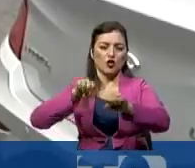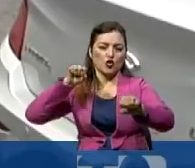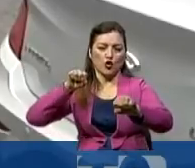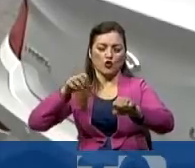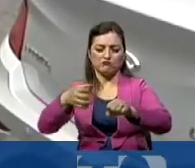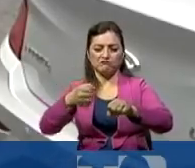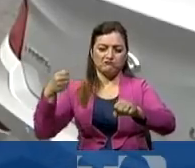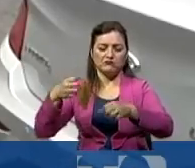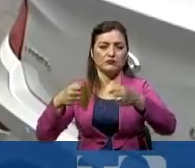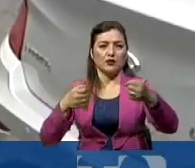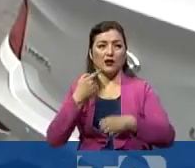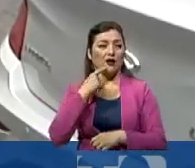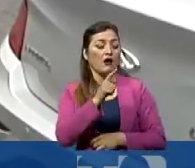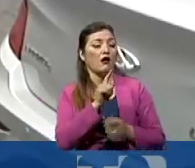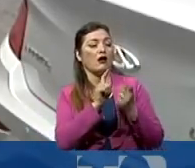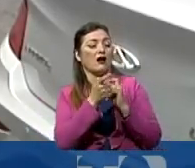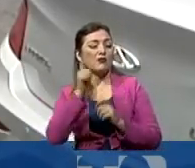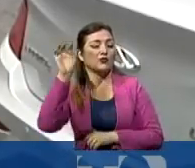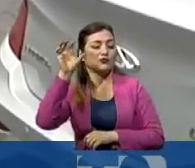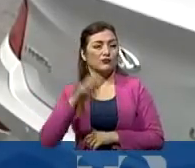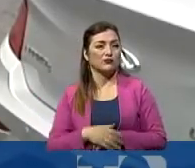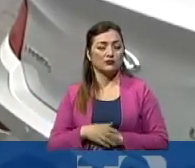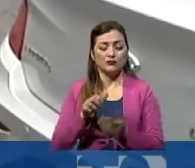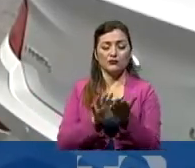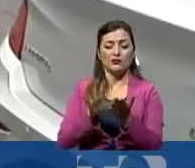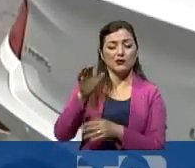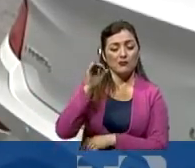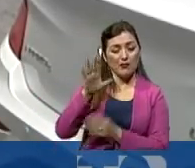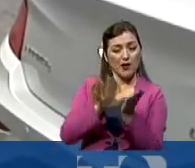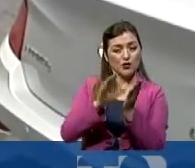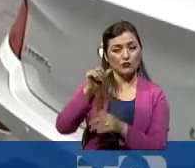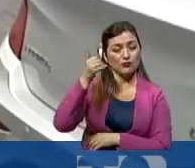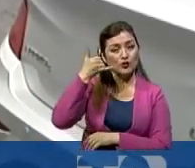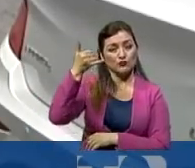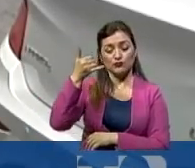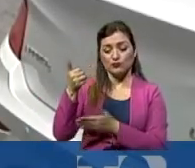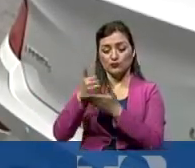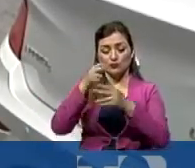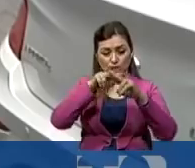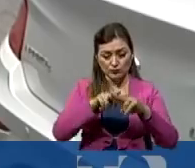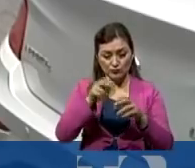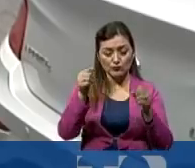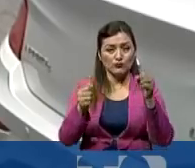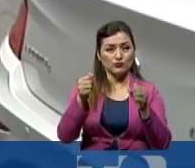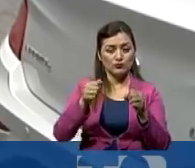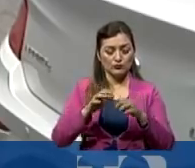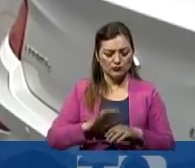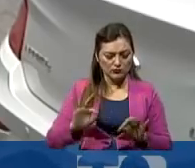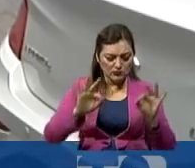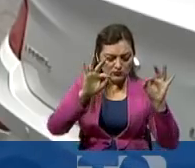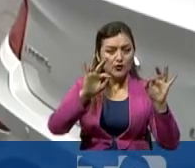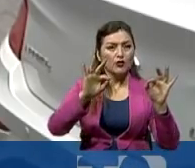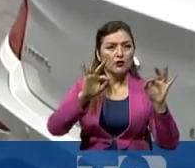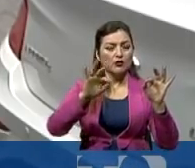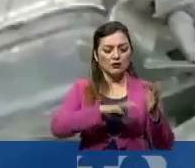Se justificaban que era por el cambio de clima. Le llamo a mi hermano y le digo que me ayude a revisar el carro, y al momento de abrir el carro estaba